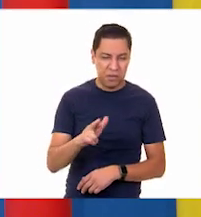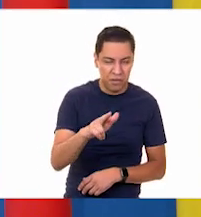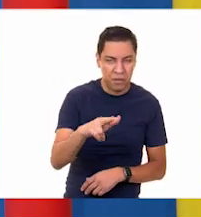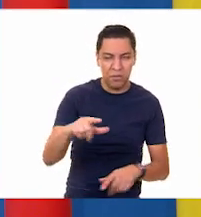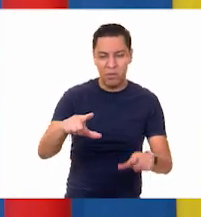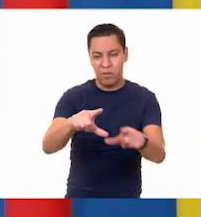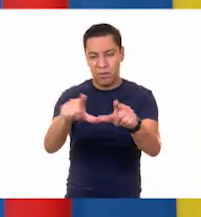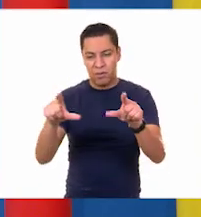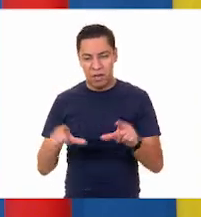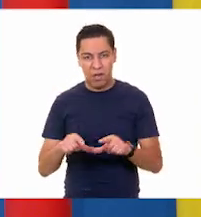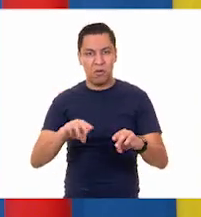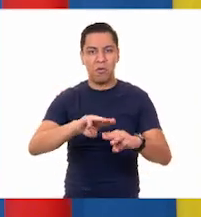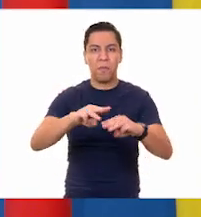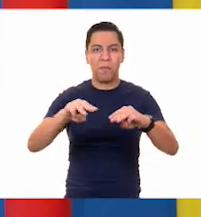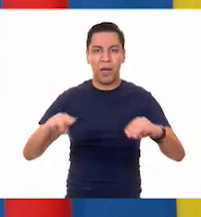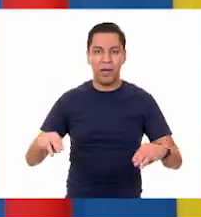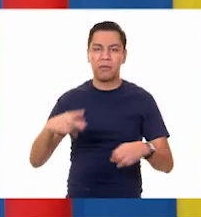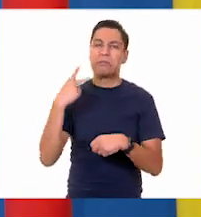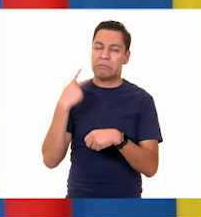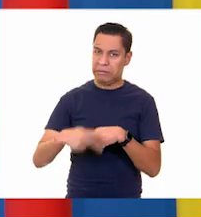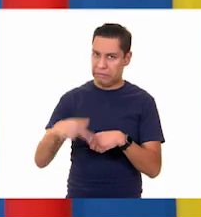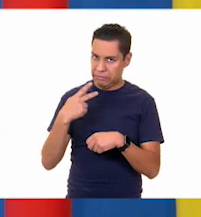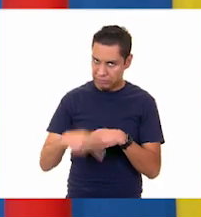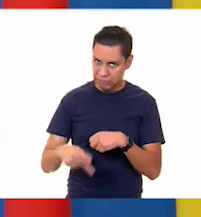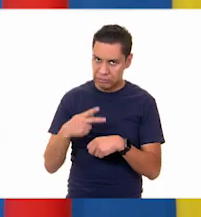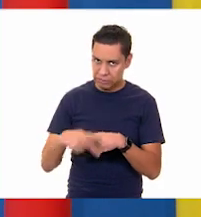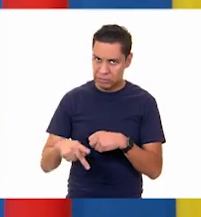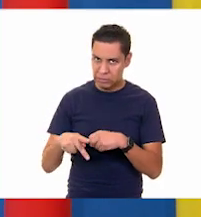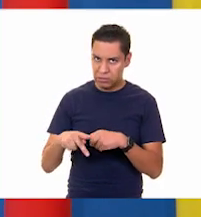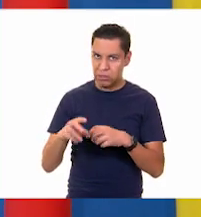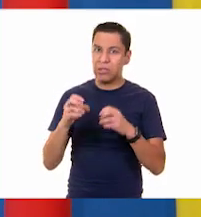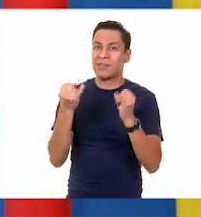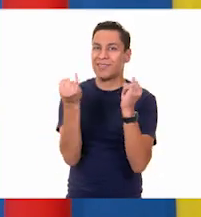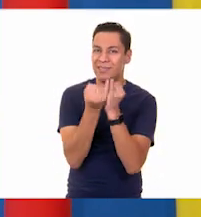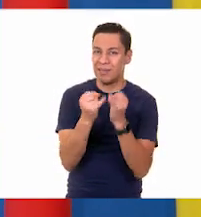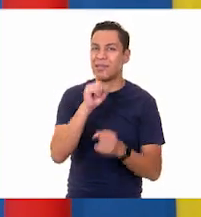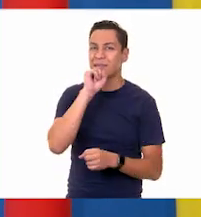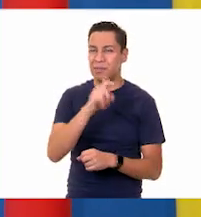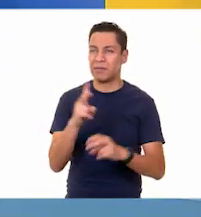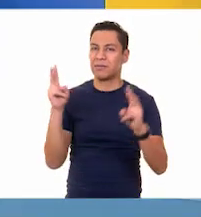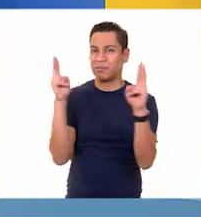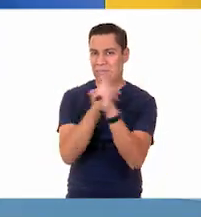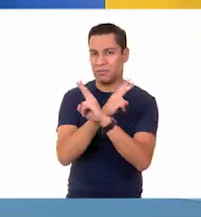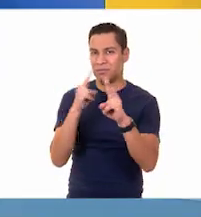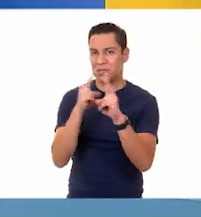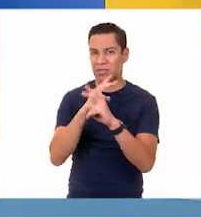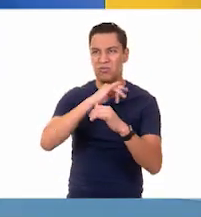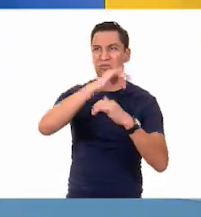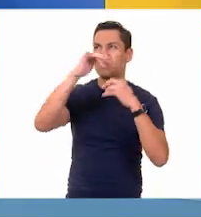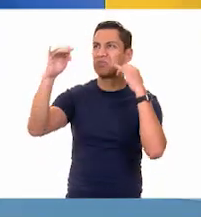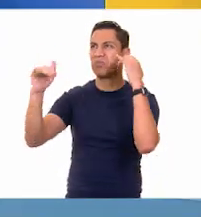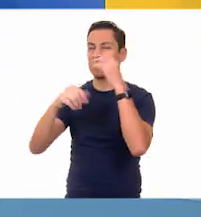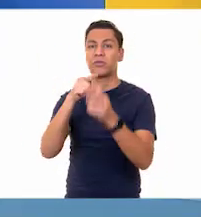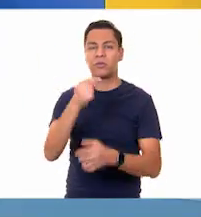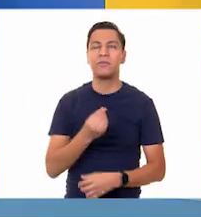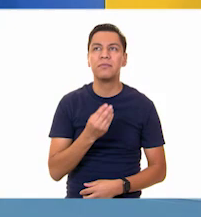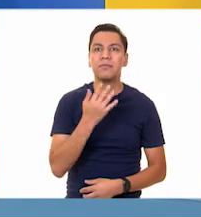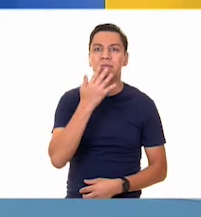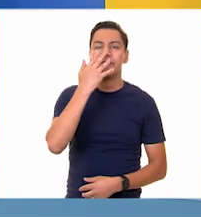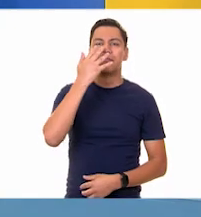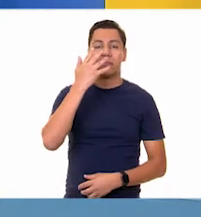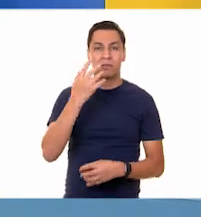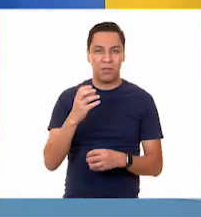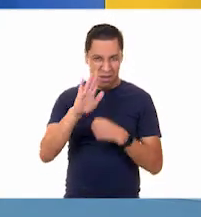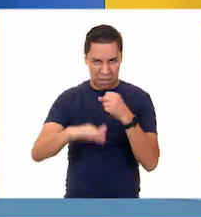que está poniendo en peligro nuestra salud y el bienestar de todas las personas. También aprendimos